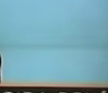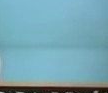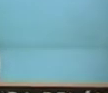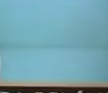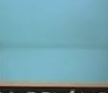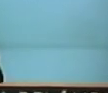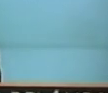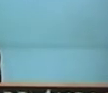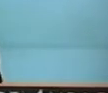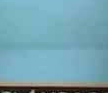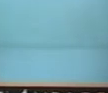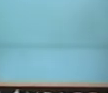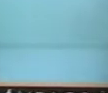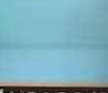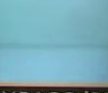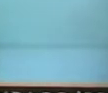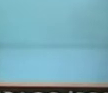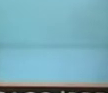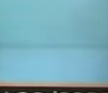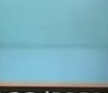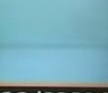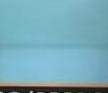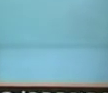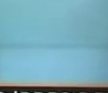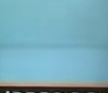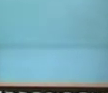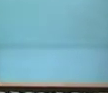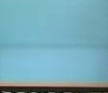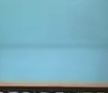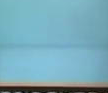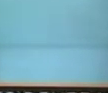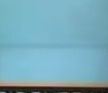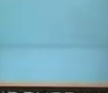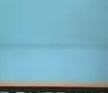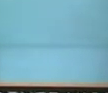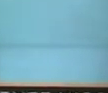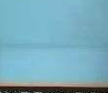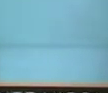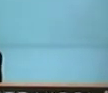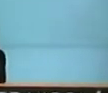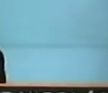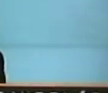importante entidad en el marco de estas elecciones regionales. Nosotros vamos a retomar el tema de esta gira relámpago y productiva.